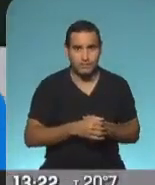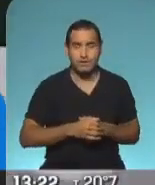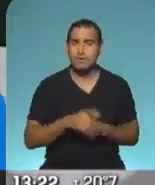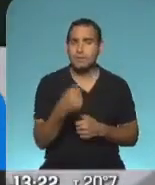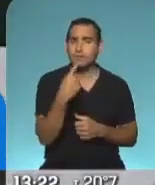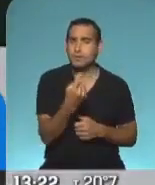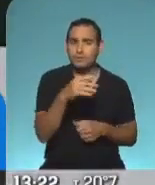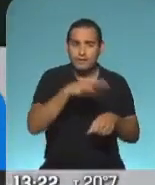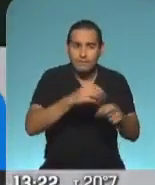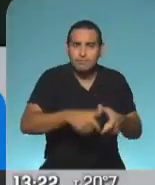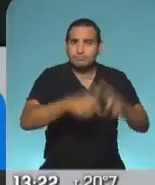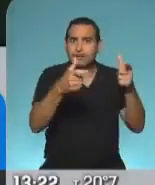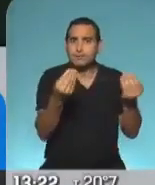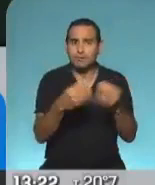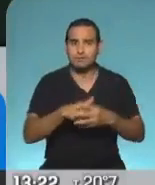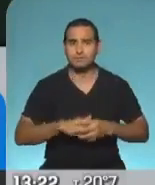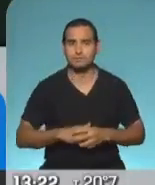coronavirus en esos lugares?